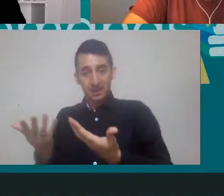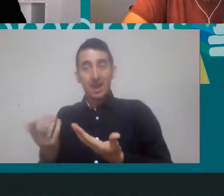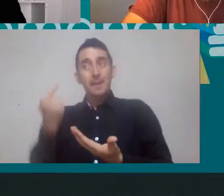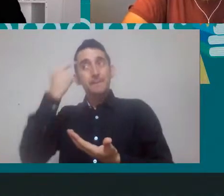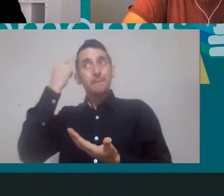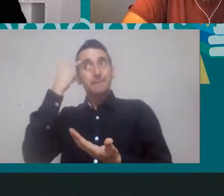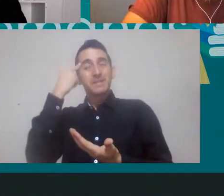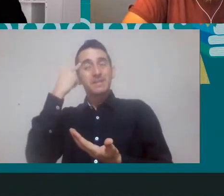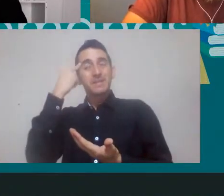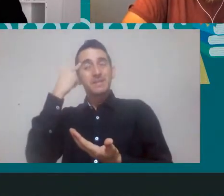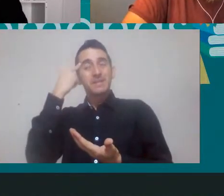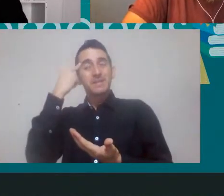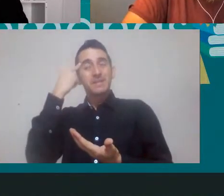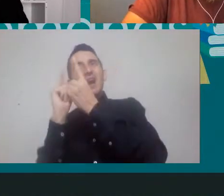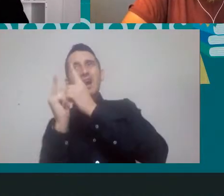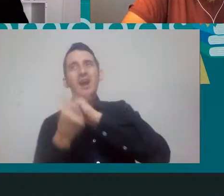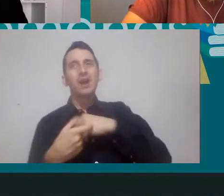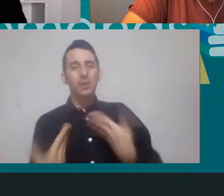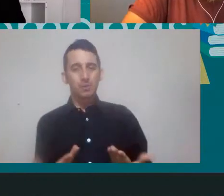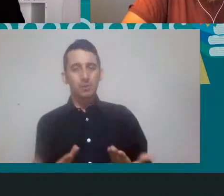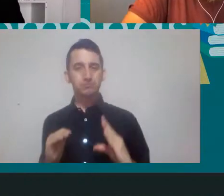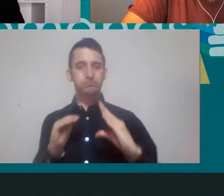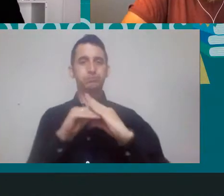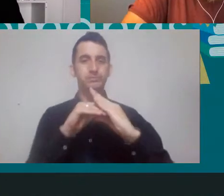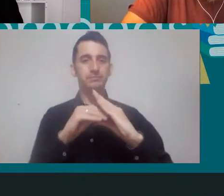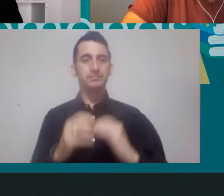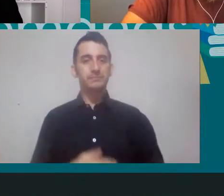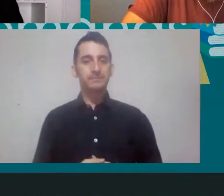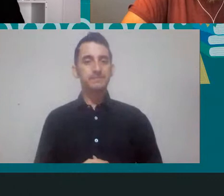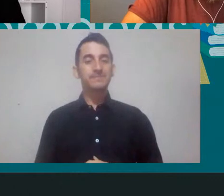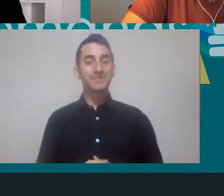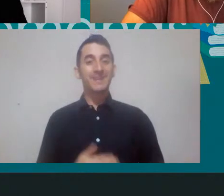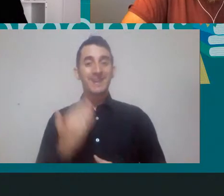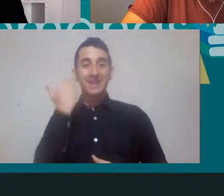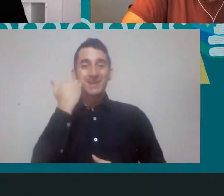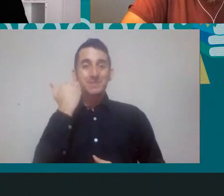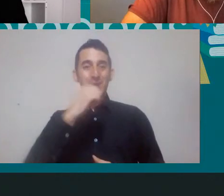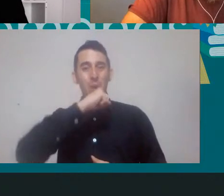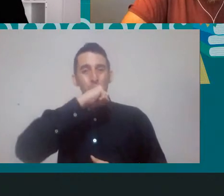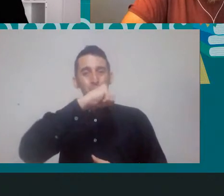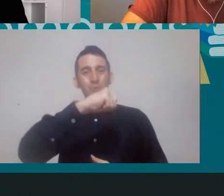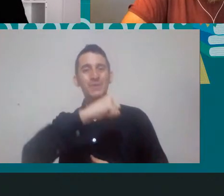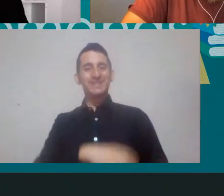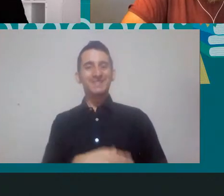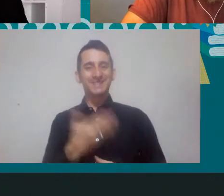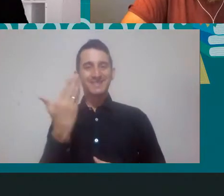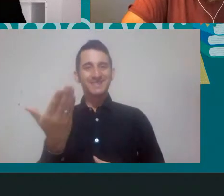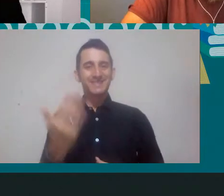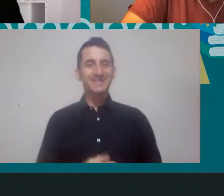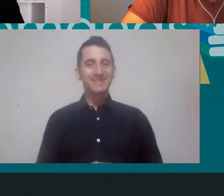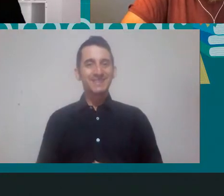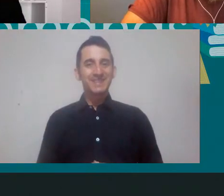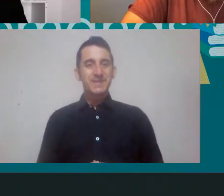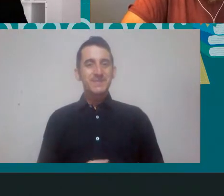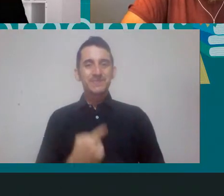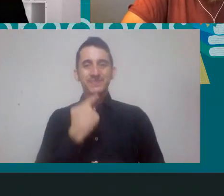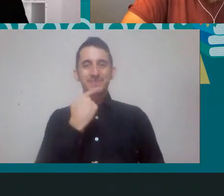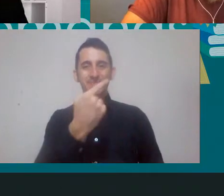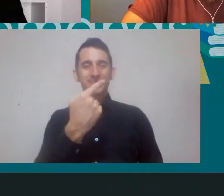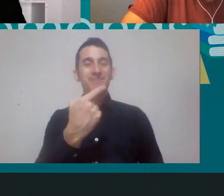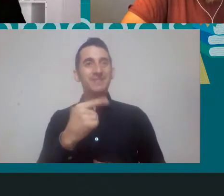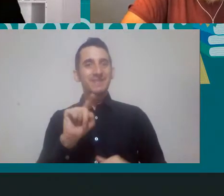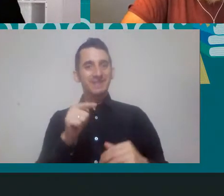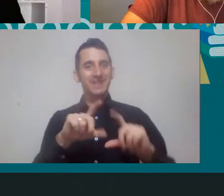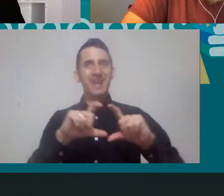cambiamos. Bueno, comenzaron a llegar las fans con este contacto, profesor, porque necesitan, pues quieren tener